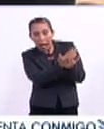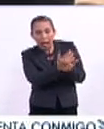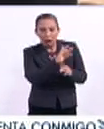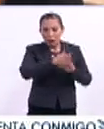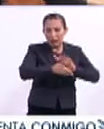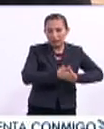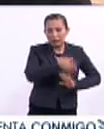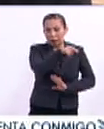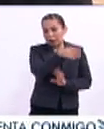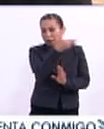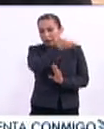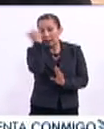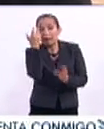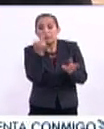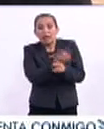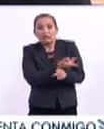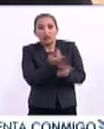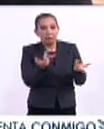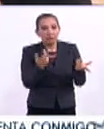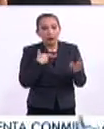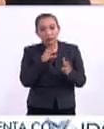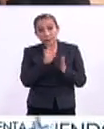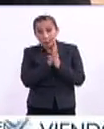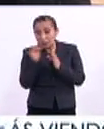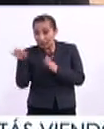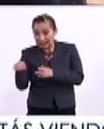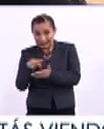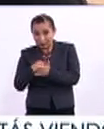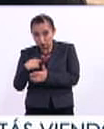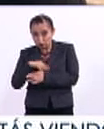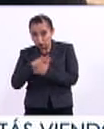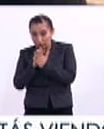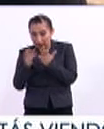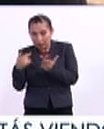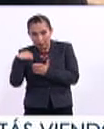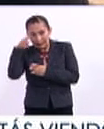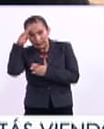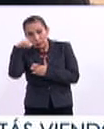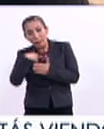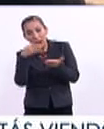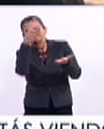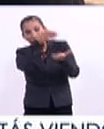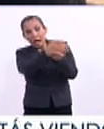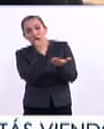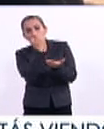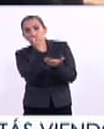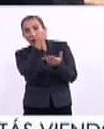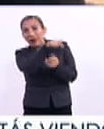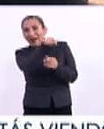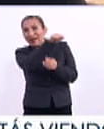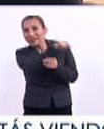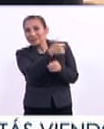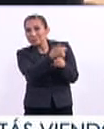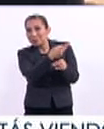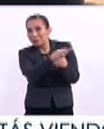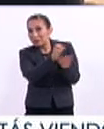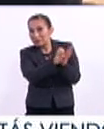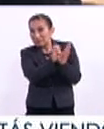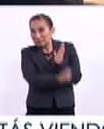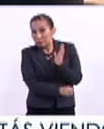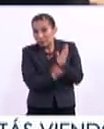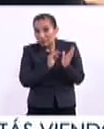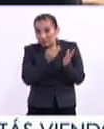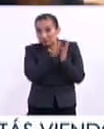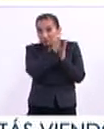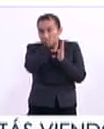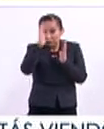cómo van a operar. Pero la idea es que sí, este libro en específico lo hicimos pensando en que sí pudiera estar a un nivel también de prepa, por ejemplo, que sí